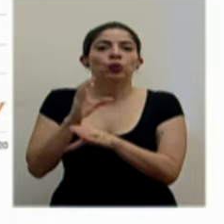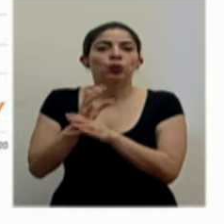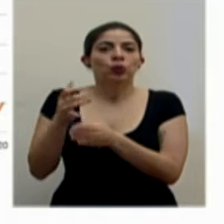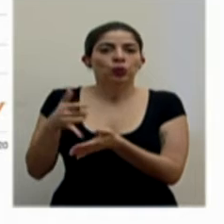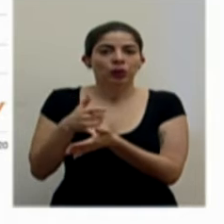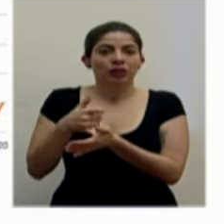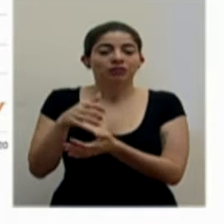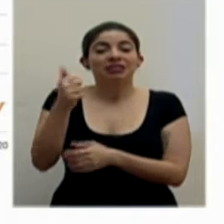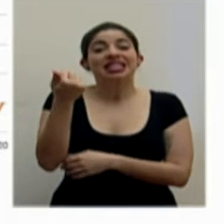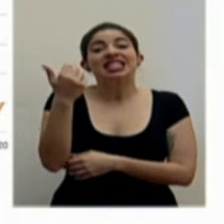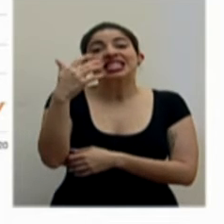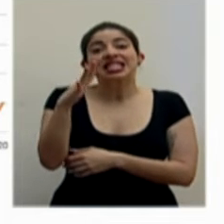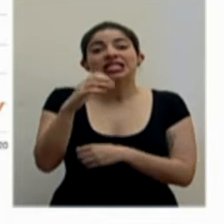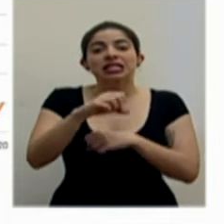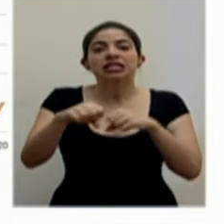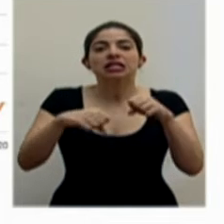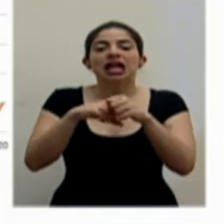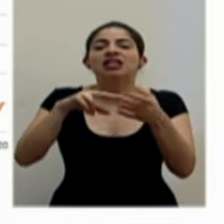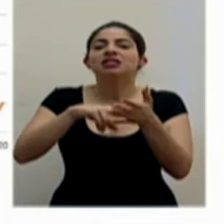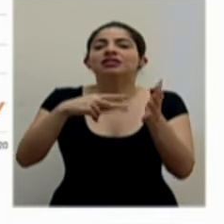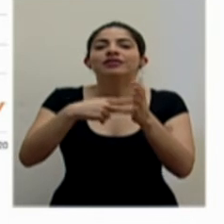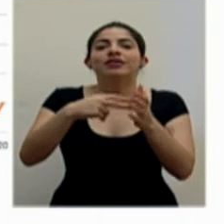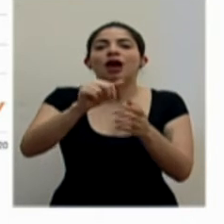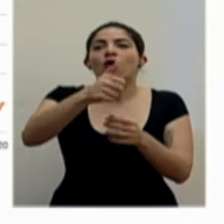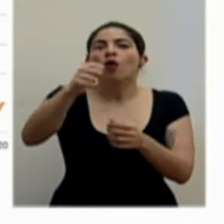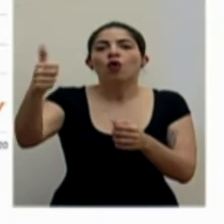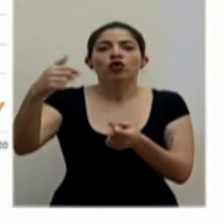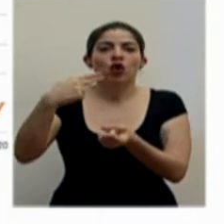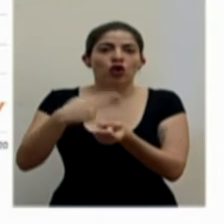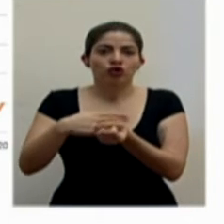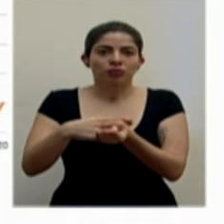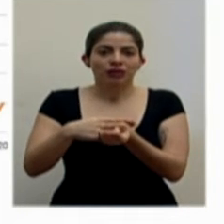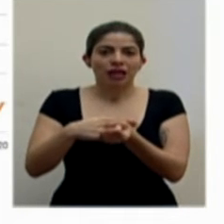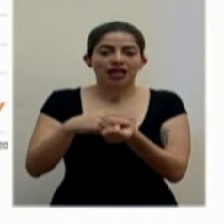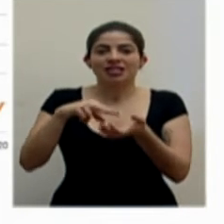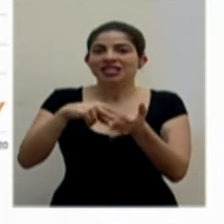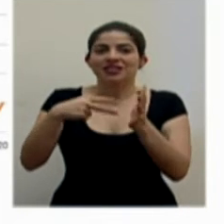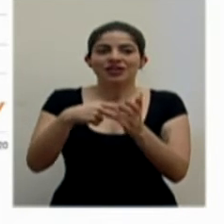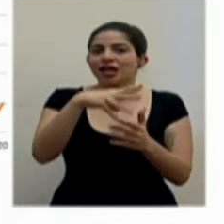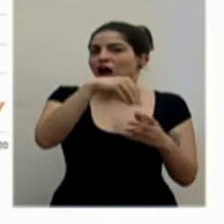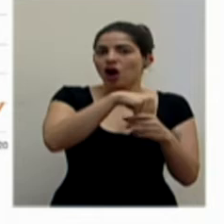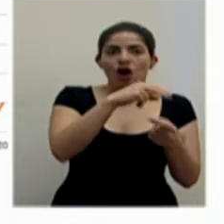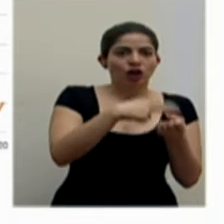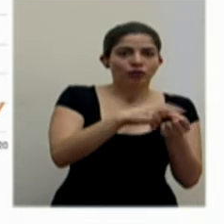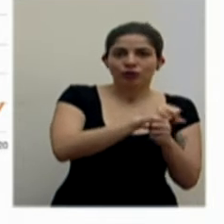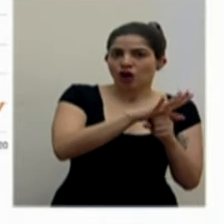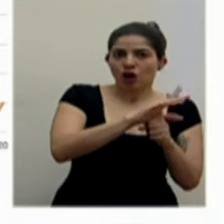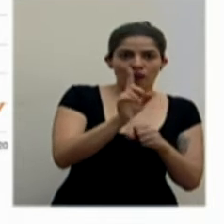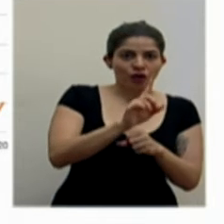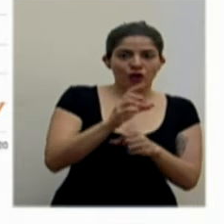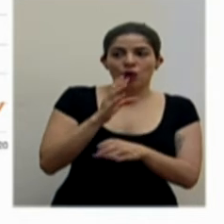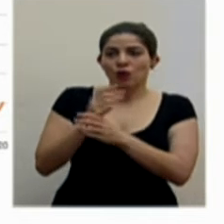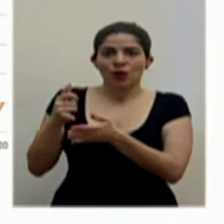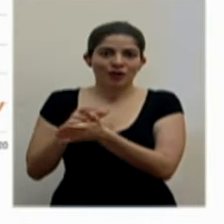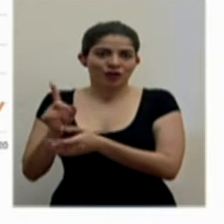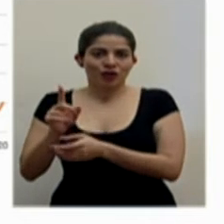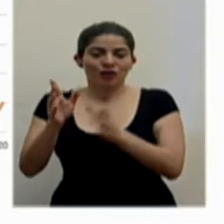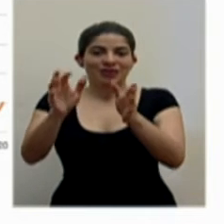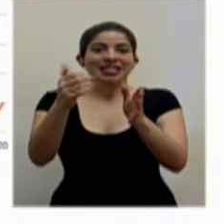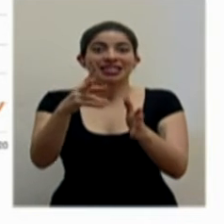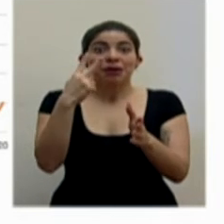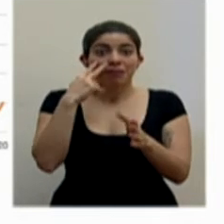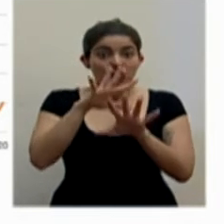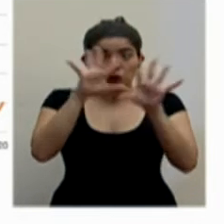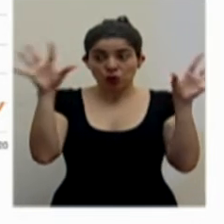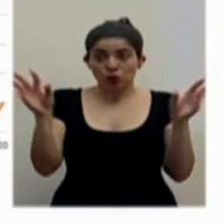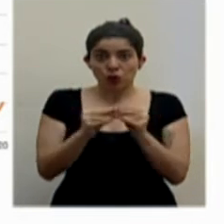15 en sala, que están en un hospital, no en cuidados intensivos y no en SEACO. Vemos que están aumentando los